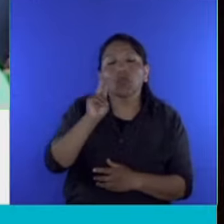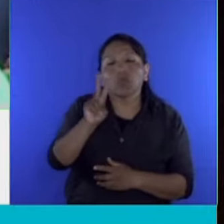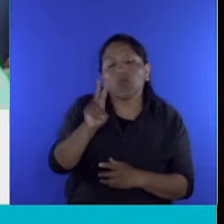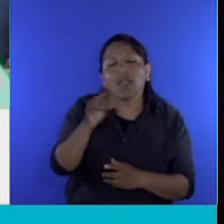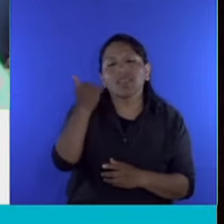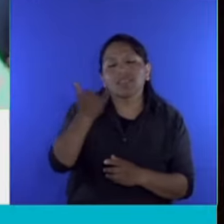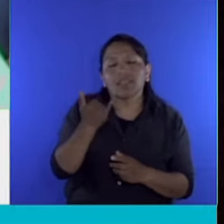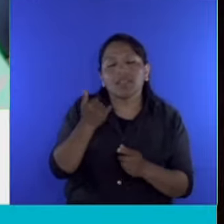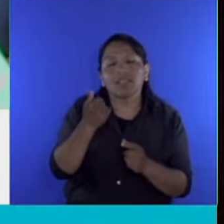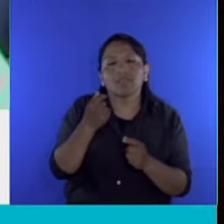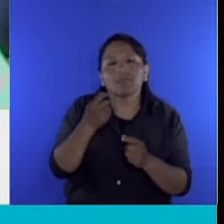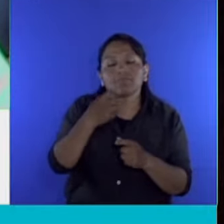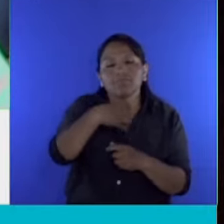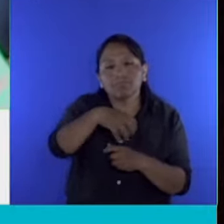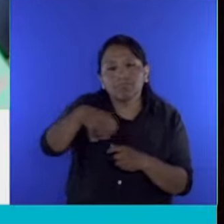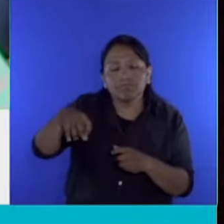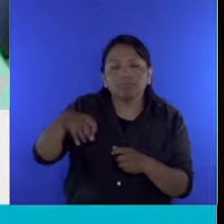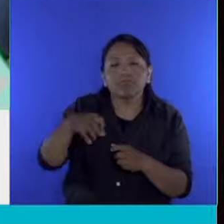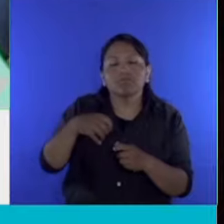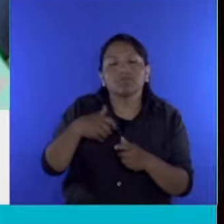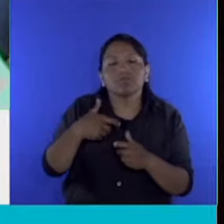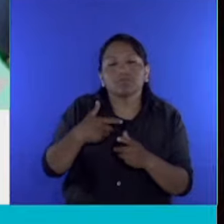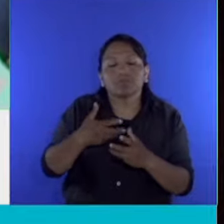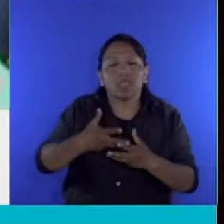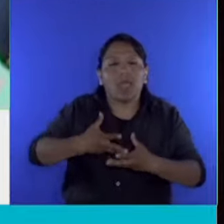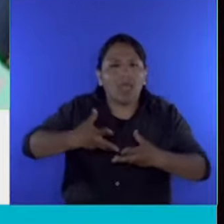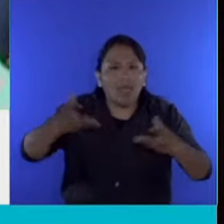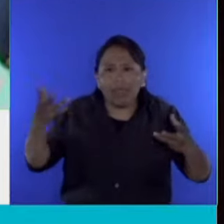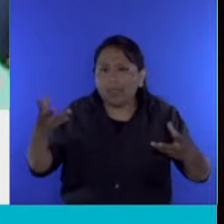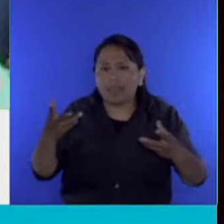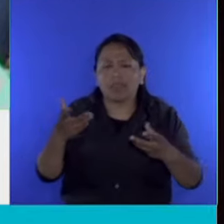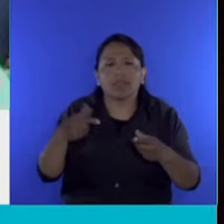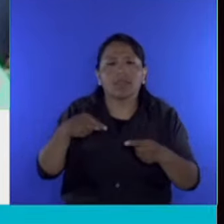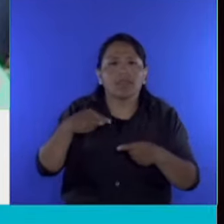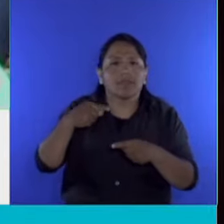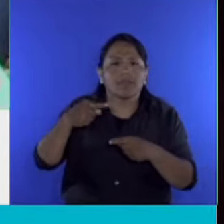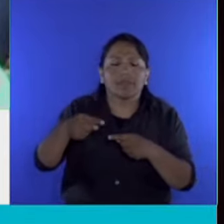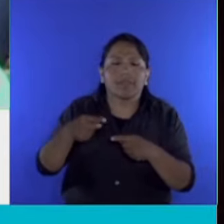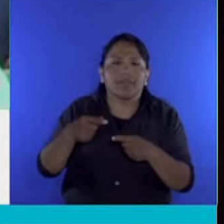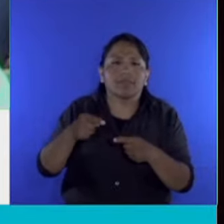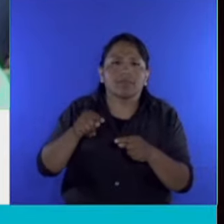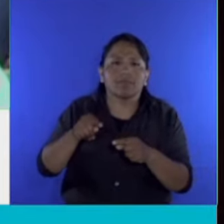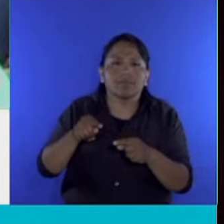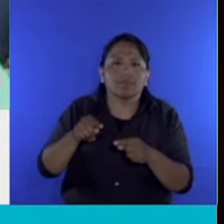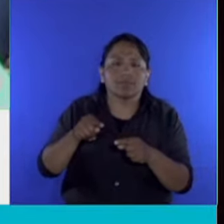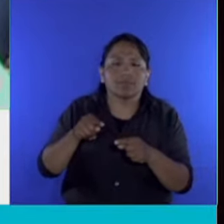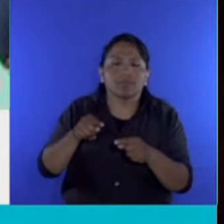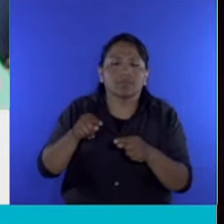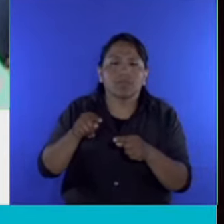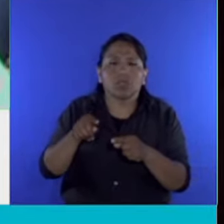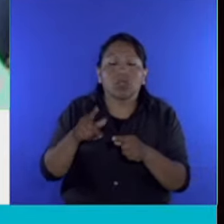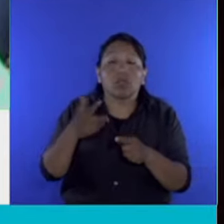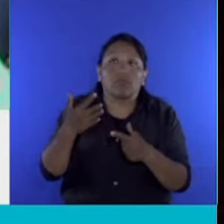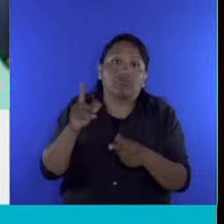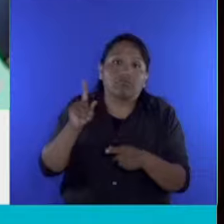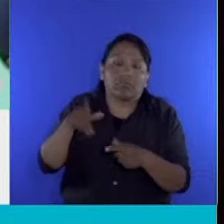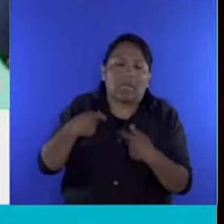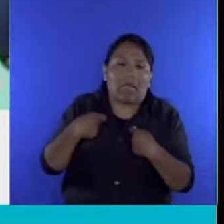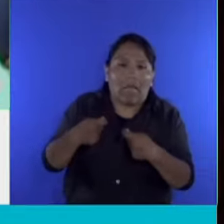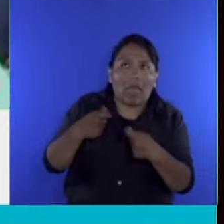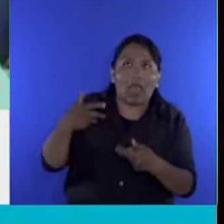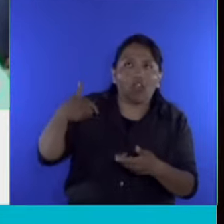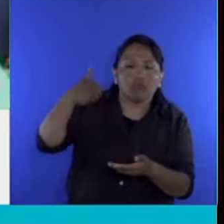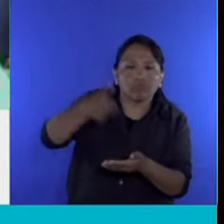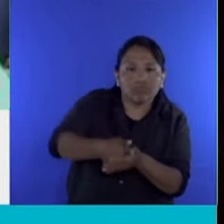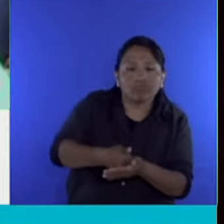cadenas de suministros amplias Y extensas que además se basa también parte de su inversión Y gasto en